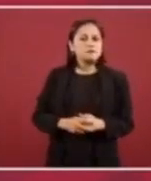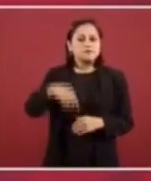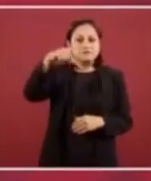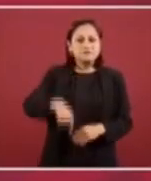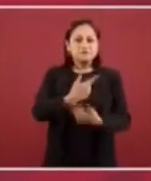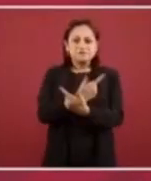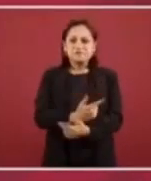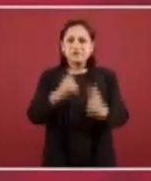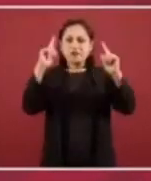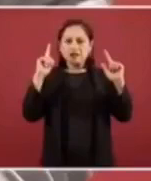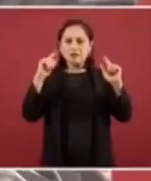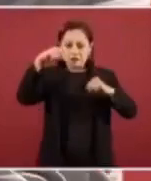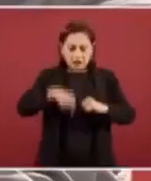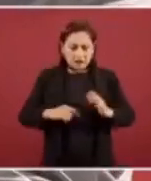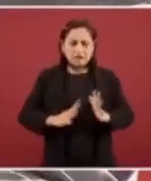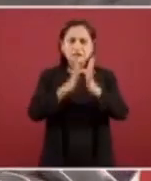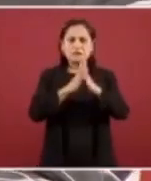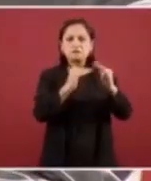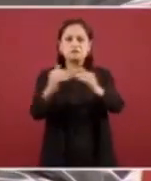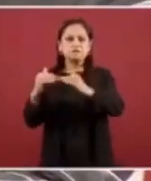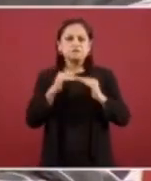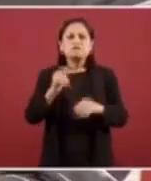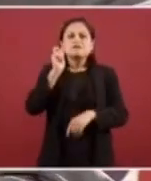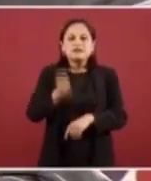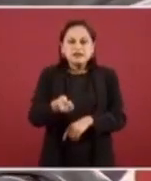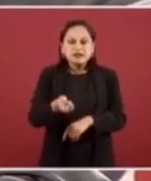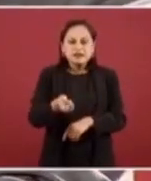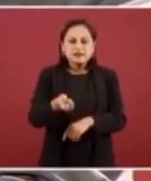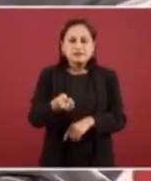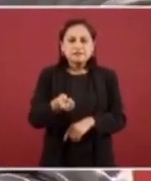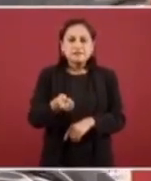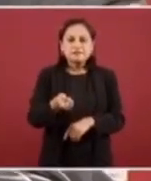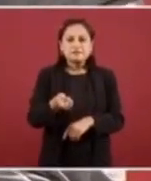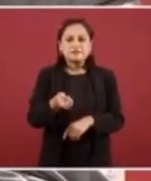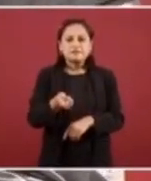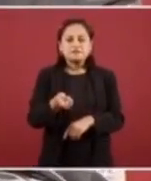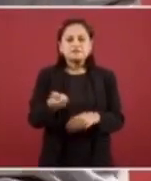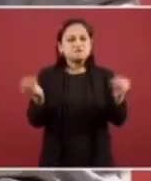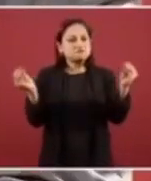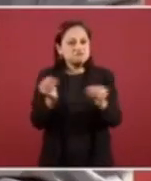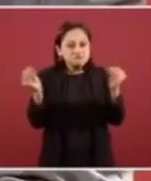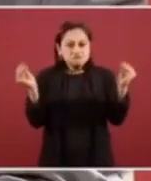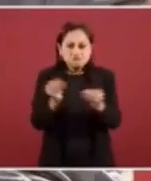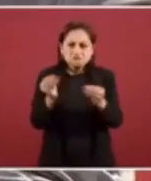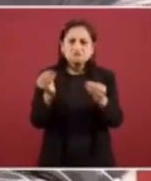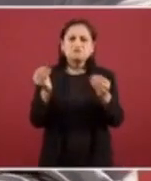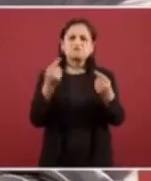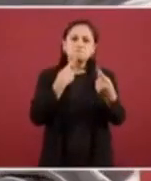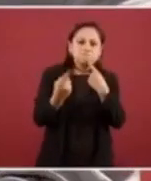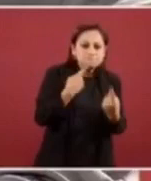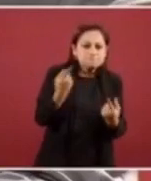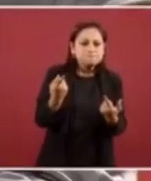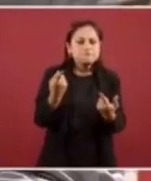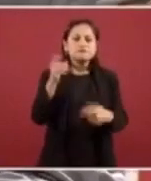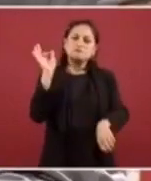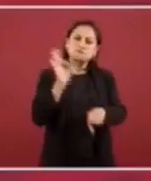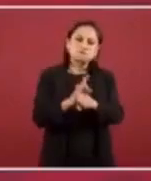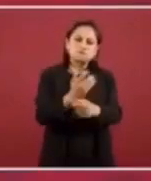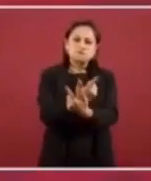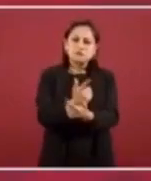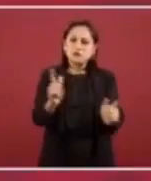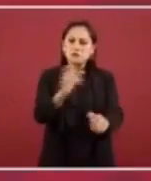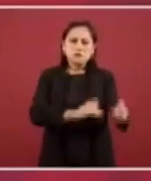democracia. La democracia es debate, es garantizar las